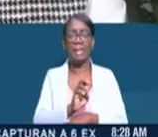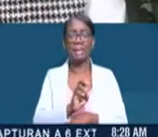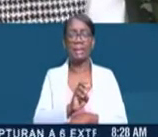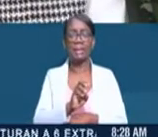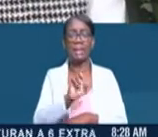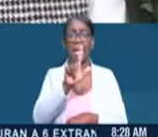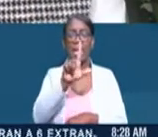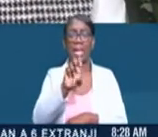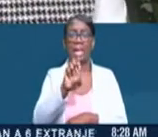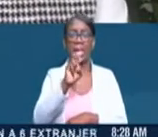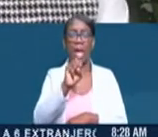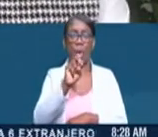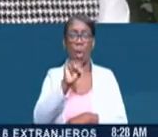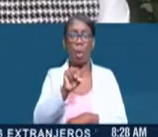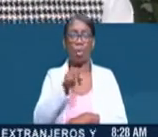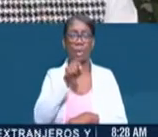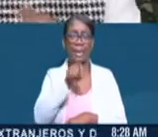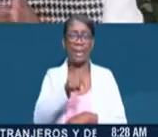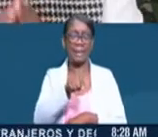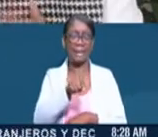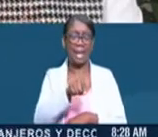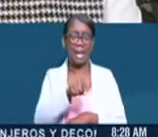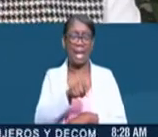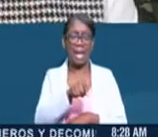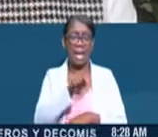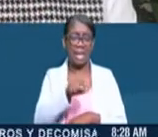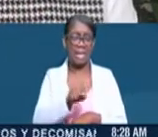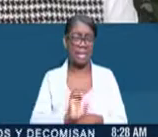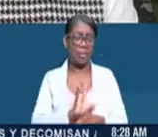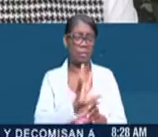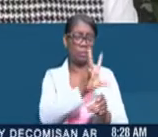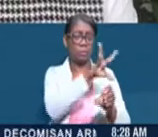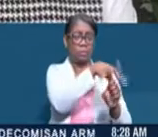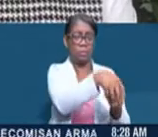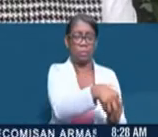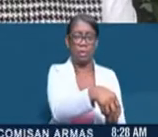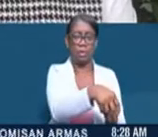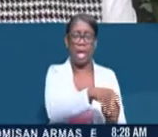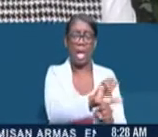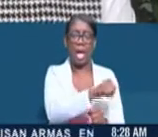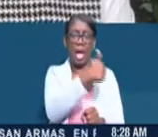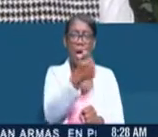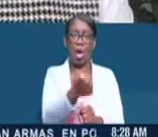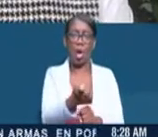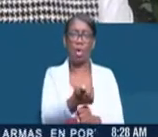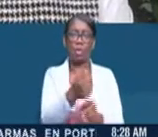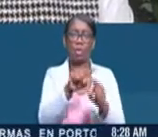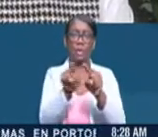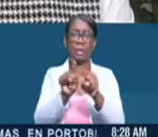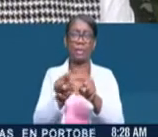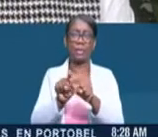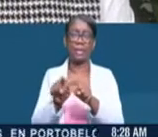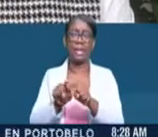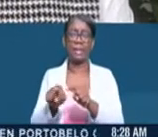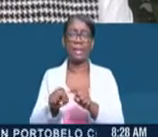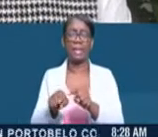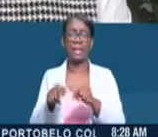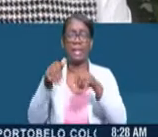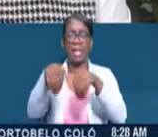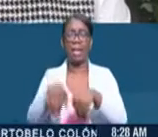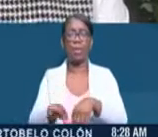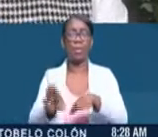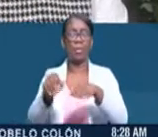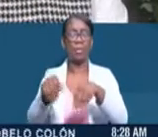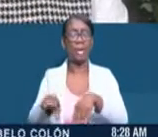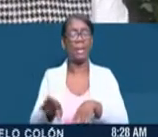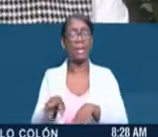pez elimine otras especies que forman parte de esa biodiversidad de los mares. Háblanos un poco de